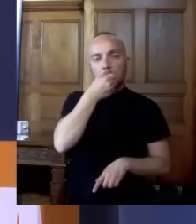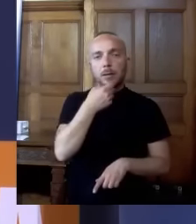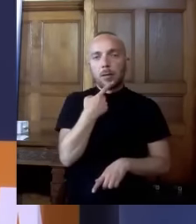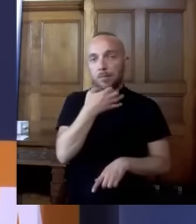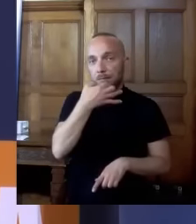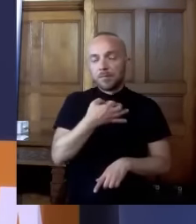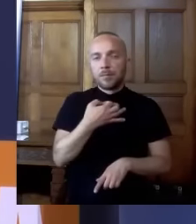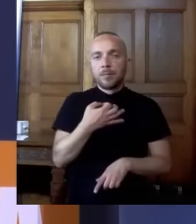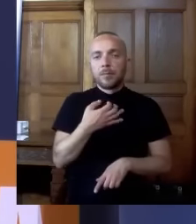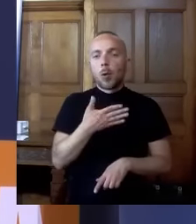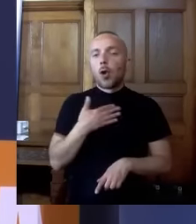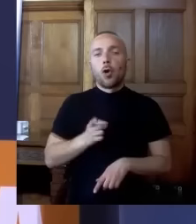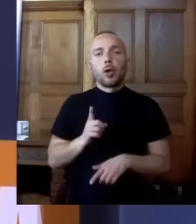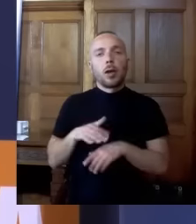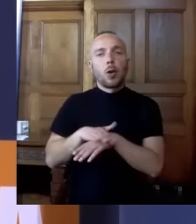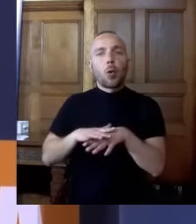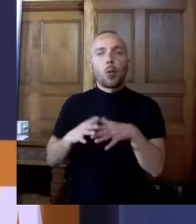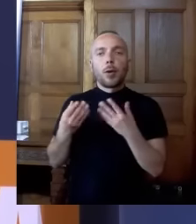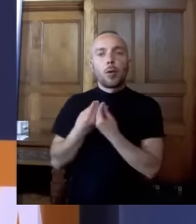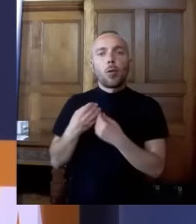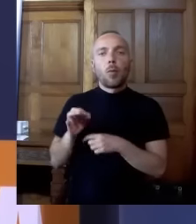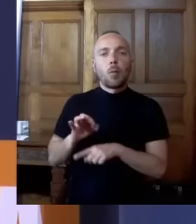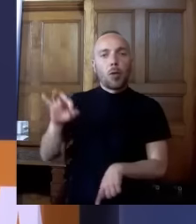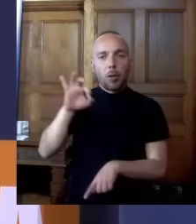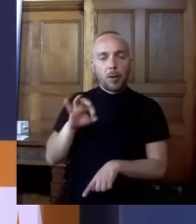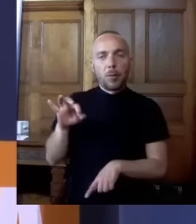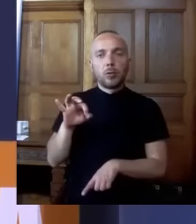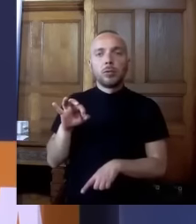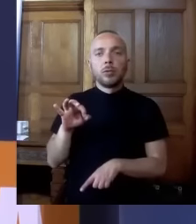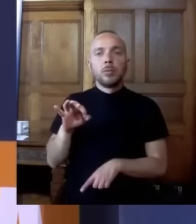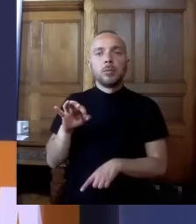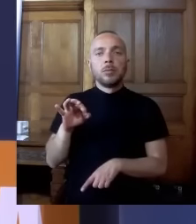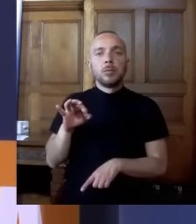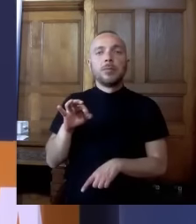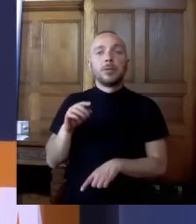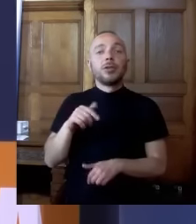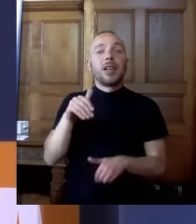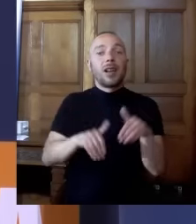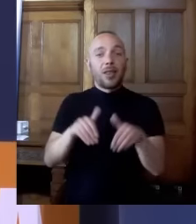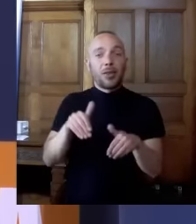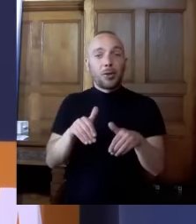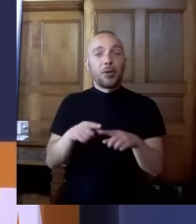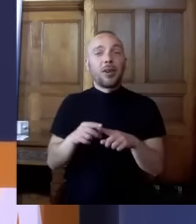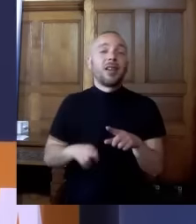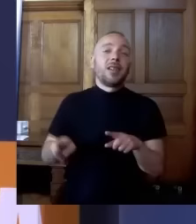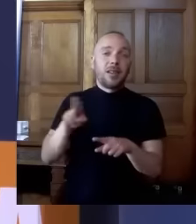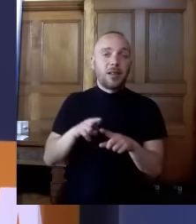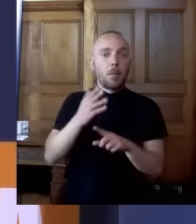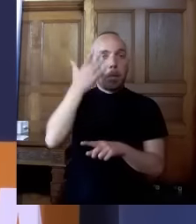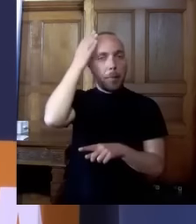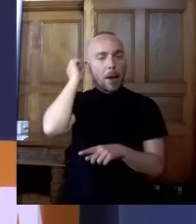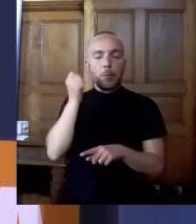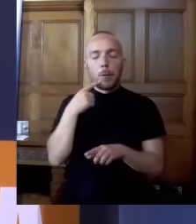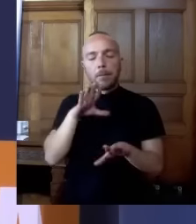soe no quería gobernar con podemos y después de la repetición electoral después de que Pablo diera un paso al